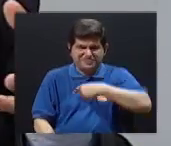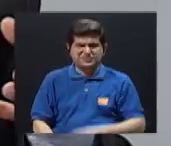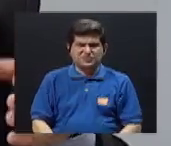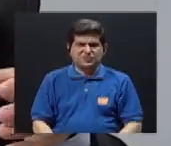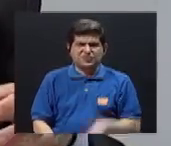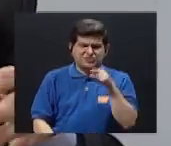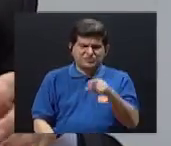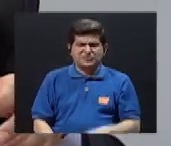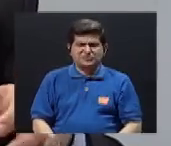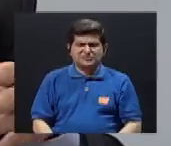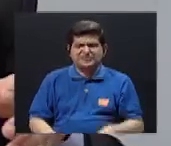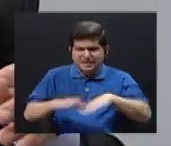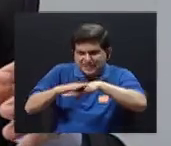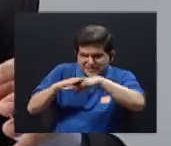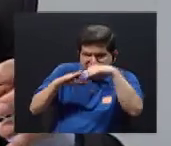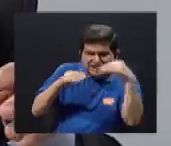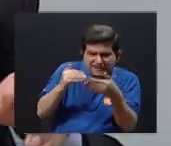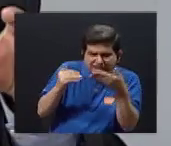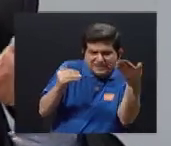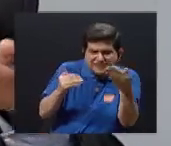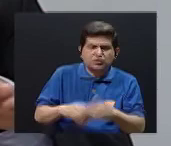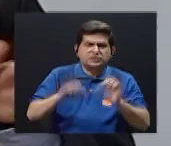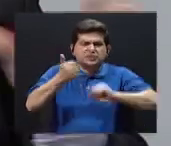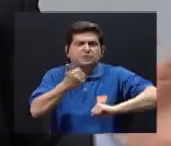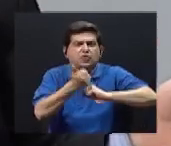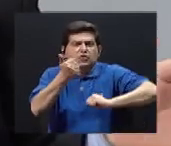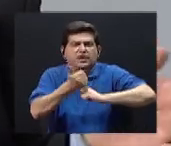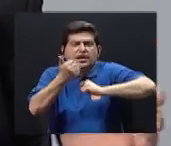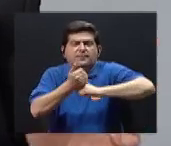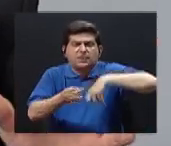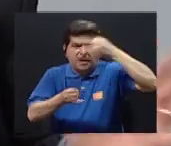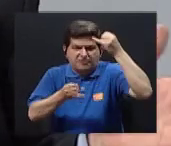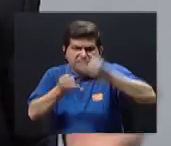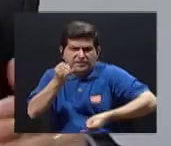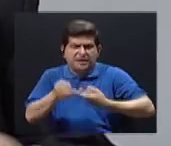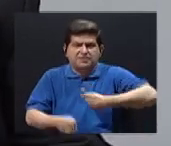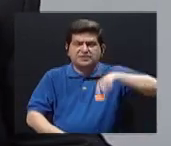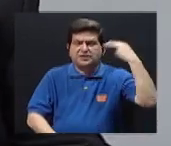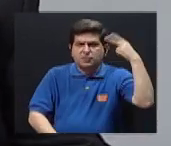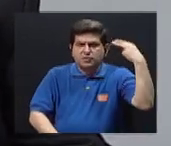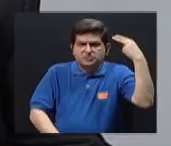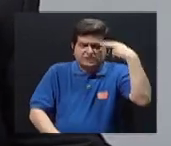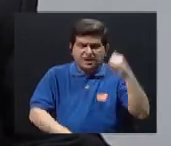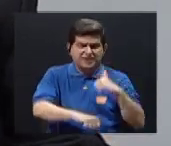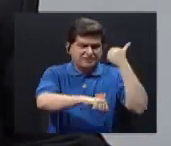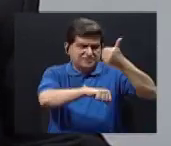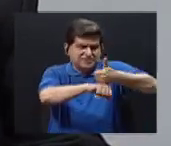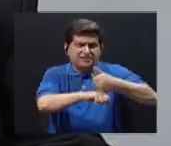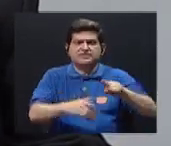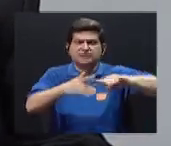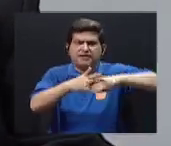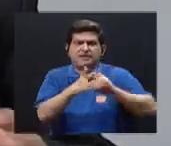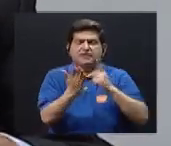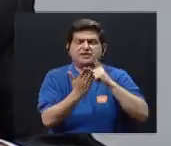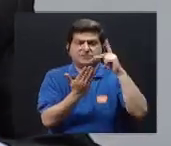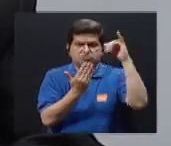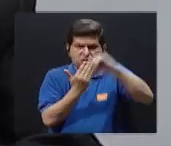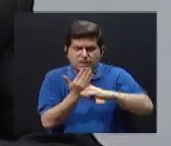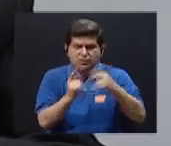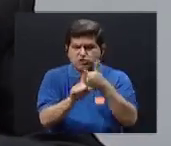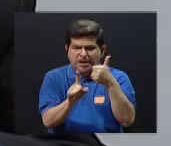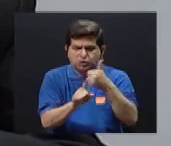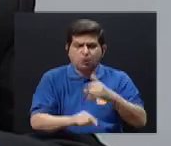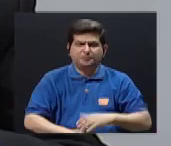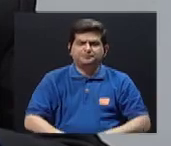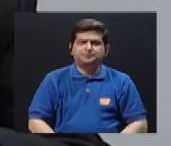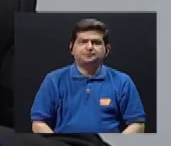de extrapolar, digamos, esos elementos para reforzar, al final de cuentas, nuestra hipótesis que nos planteamos al inicio de este proyecto